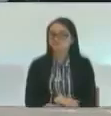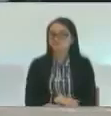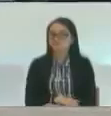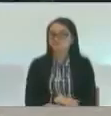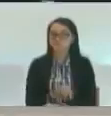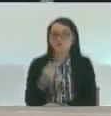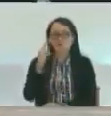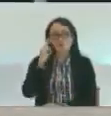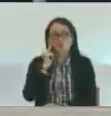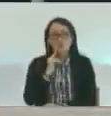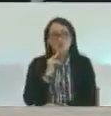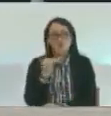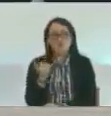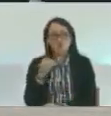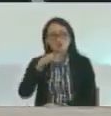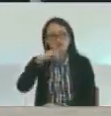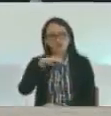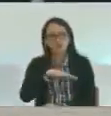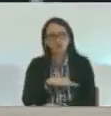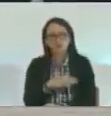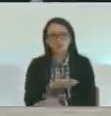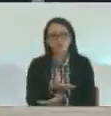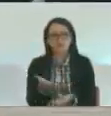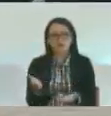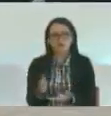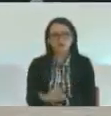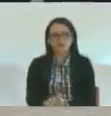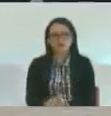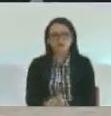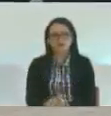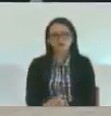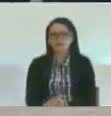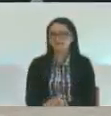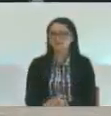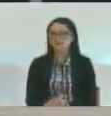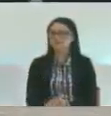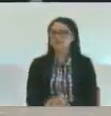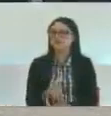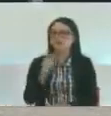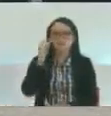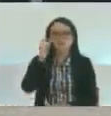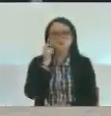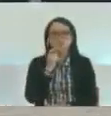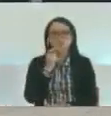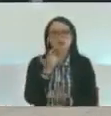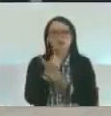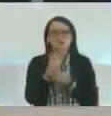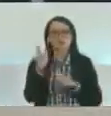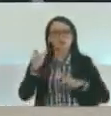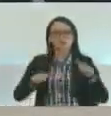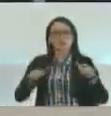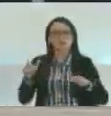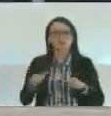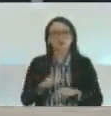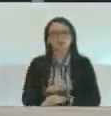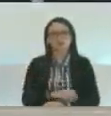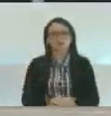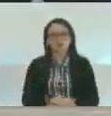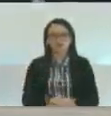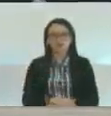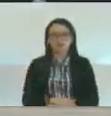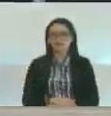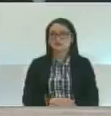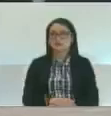por aquí pasó Piar, compadre, por aquí pasó Sucre y los libertadores, aquí